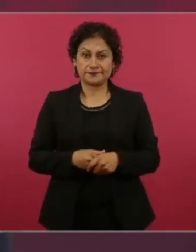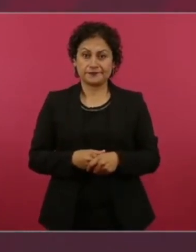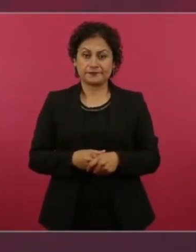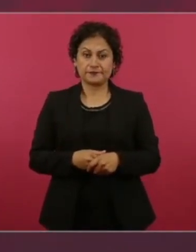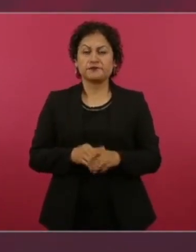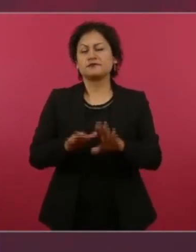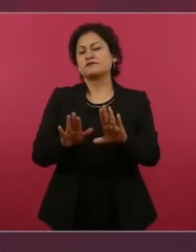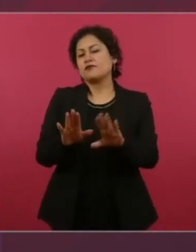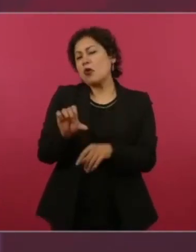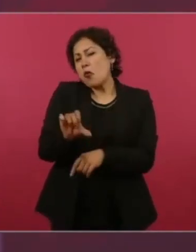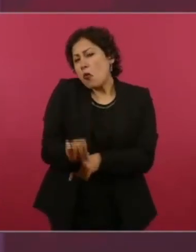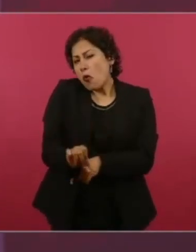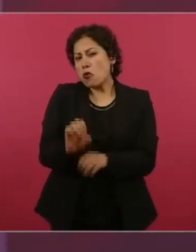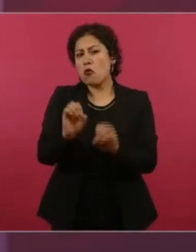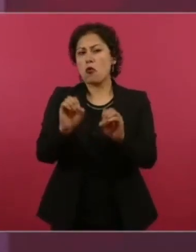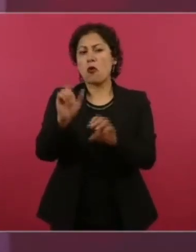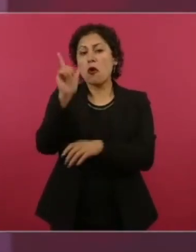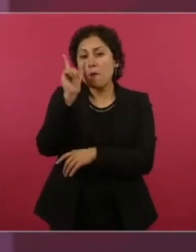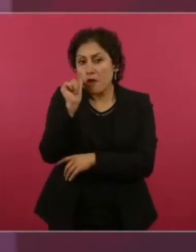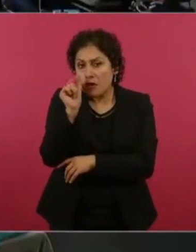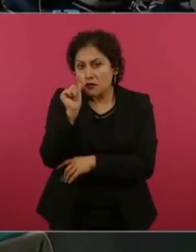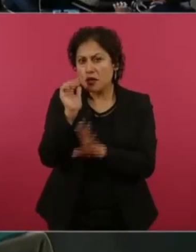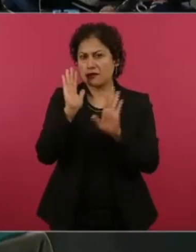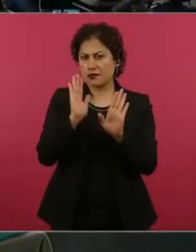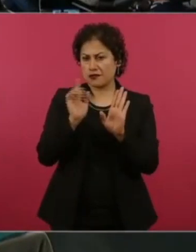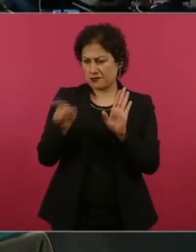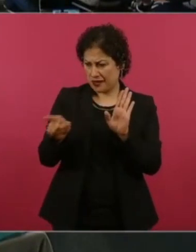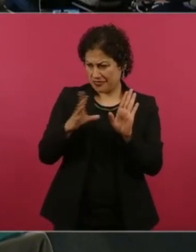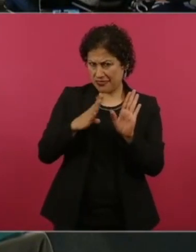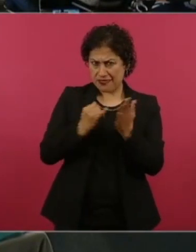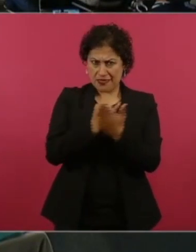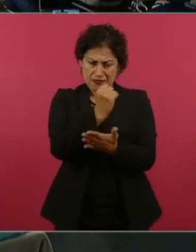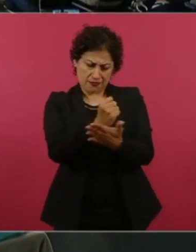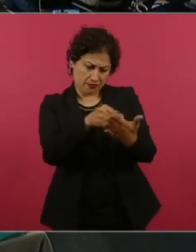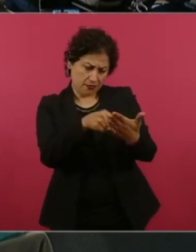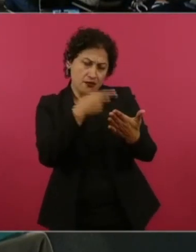Hoy o mañana tengo un plazo, me dio un plazo, ¿no?